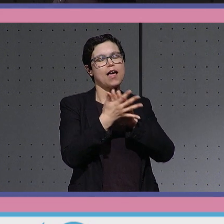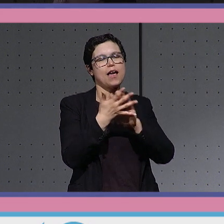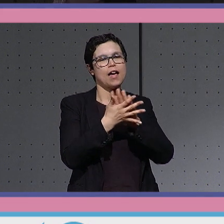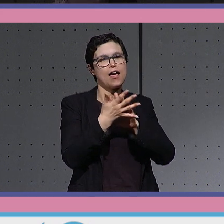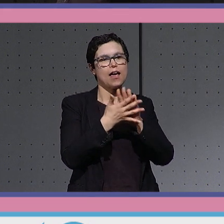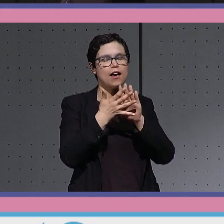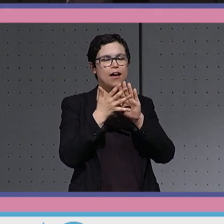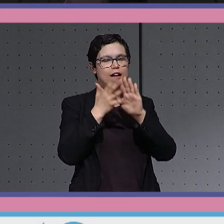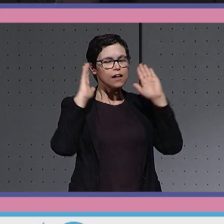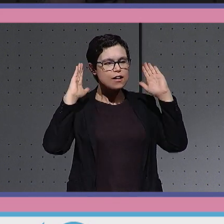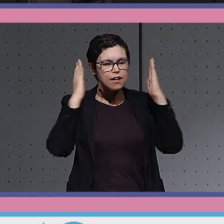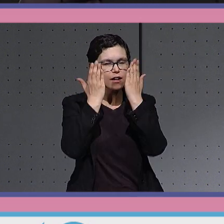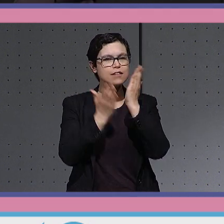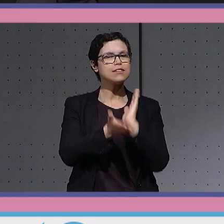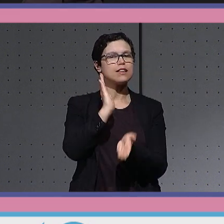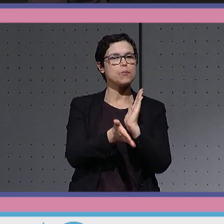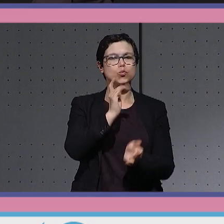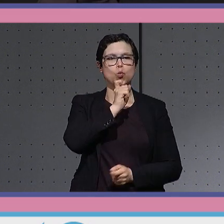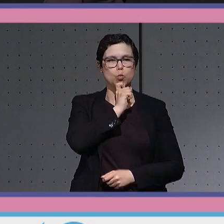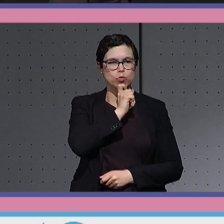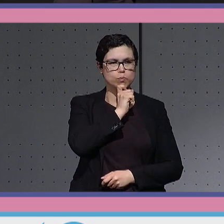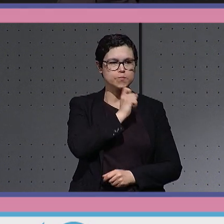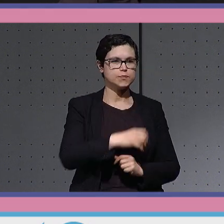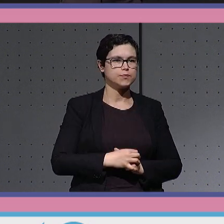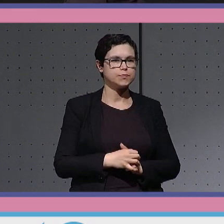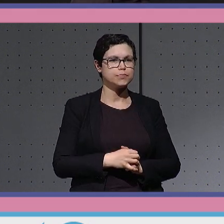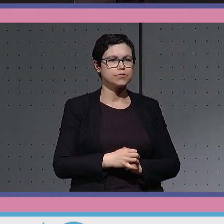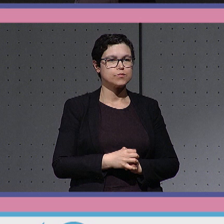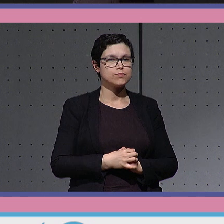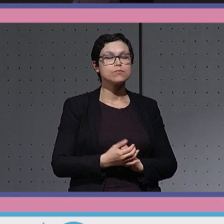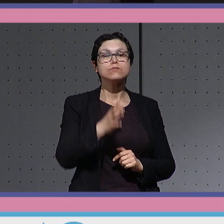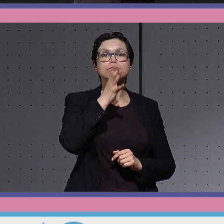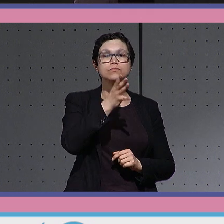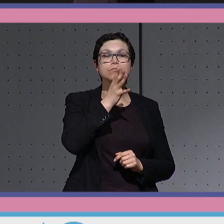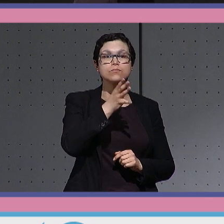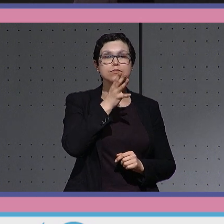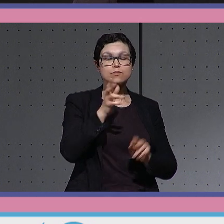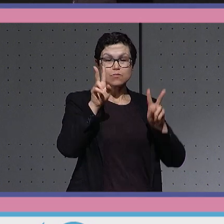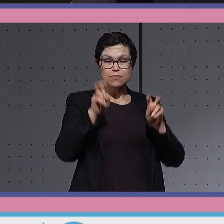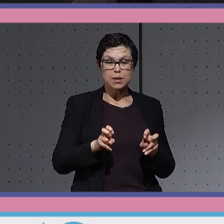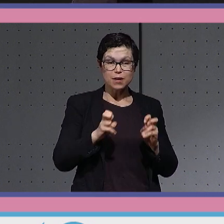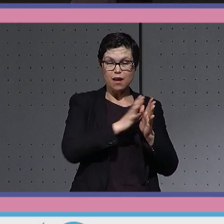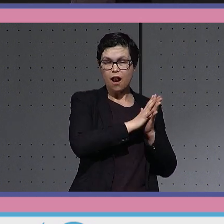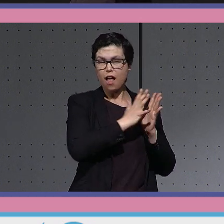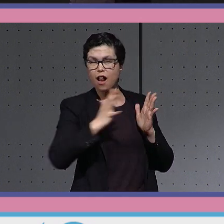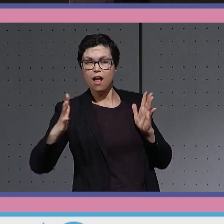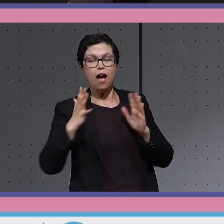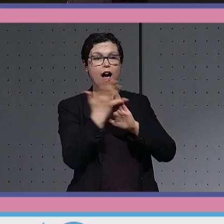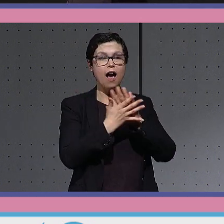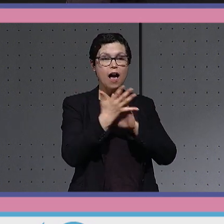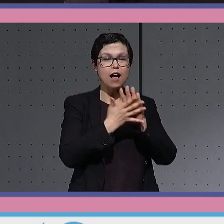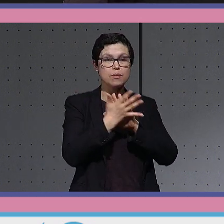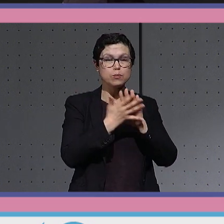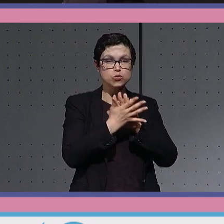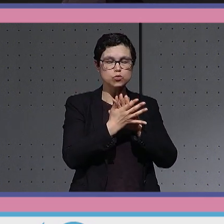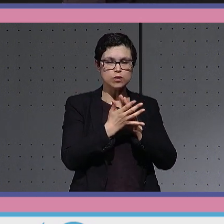tratar. Porque la ventaja que tenemos con el conocimiento que tenemos hasta ahora, con esto de lo que hemos hablado, es que hay algunos tratamientos